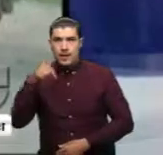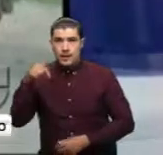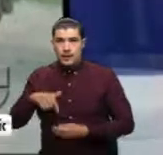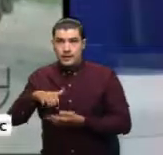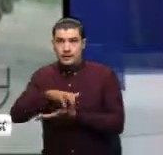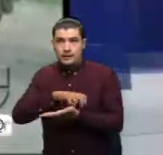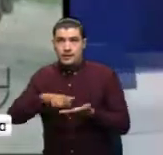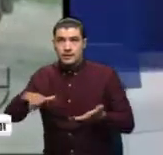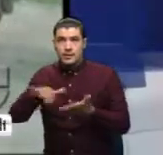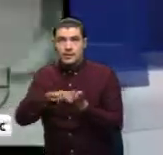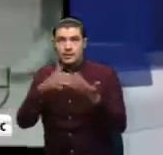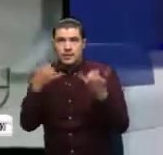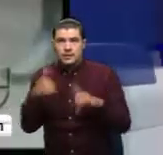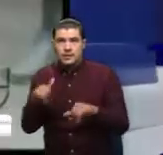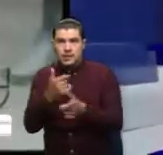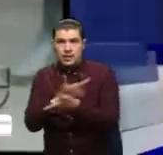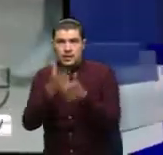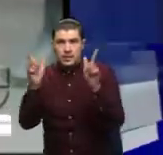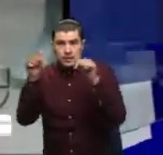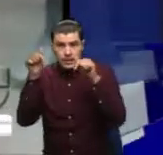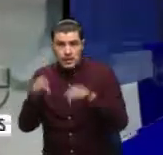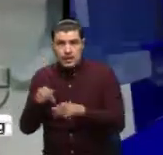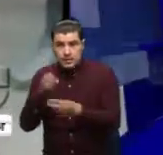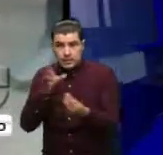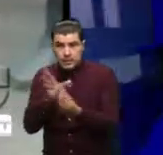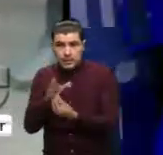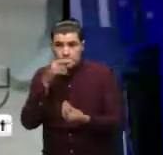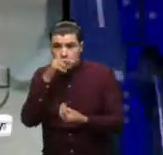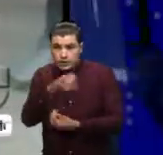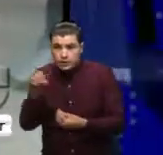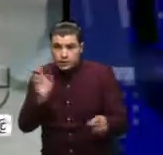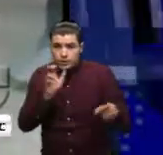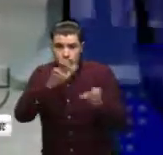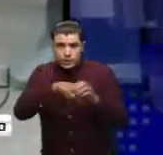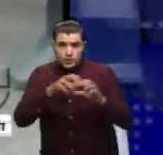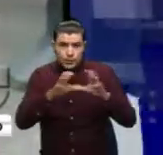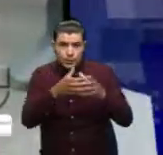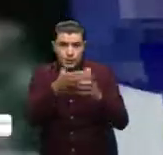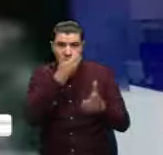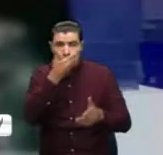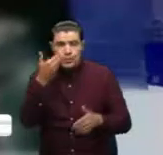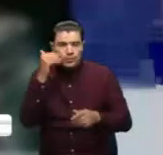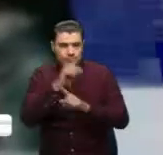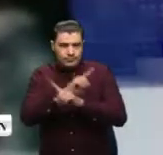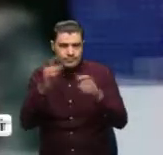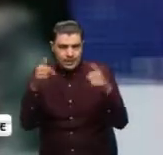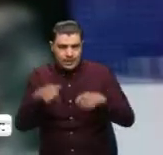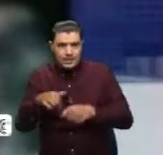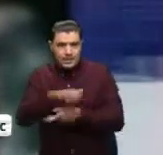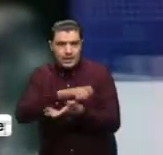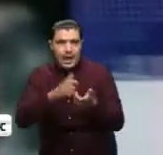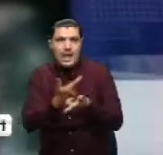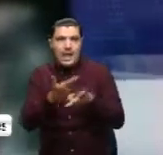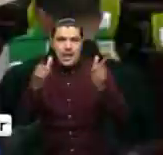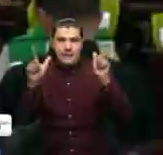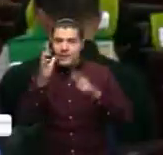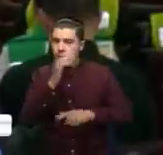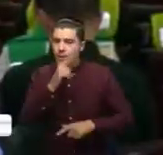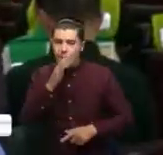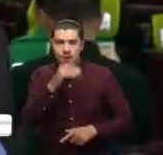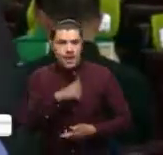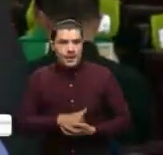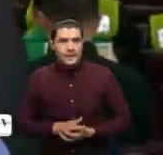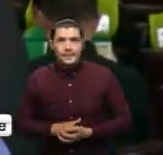está libre del flagelo de reclutamiento de menores por parte de grupos armados ilegales indicaron autoridades